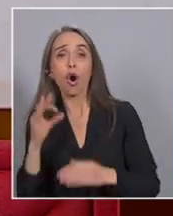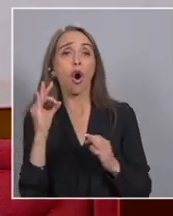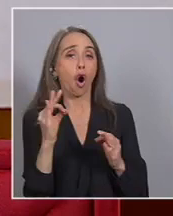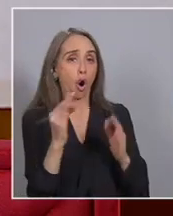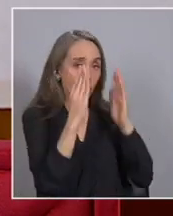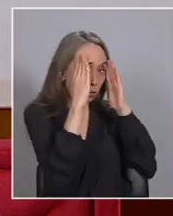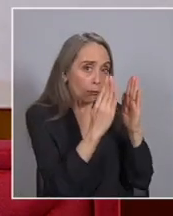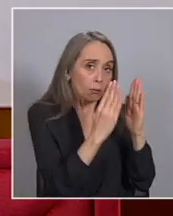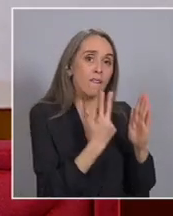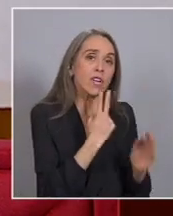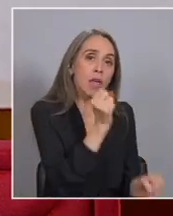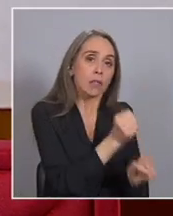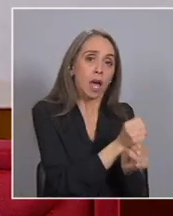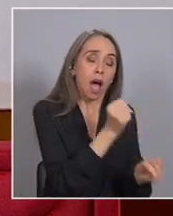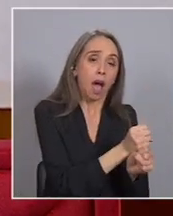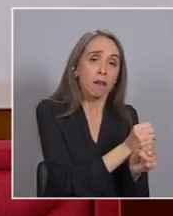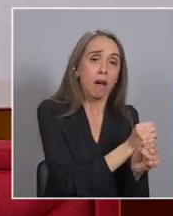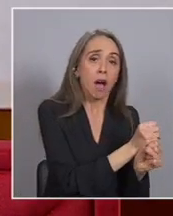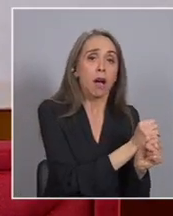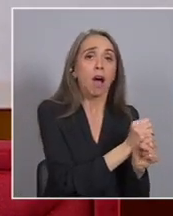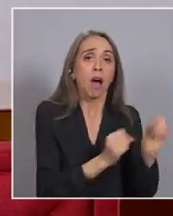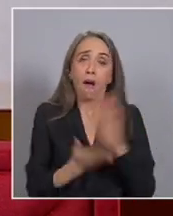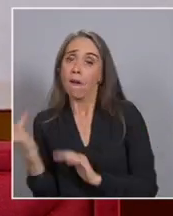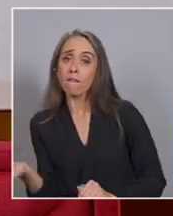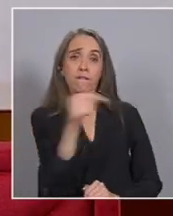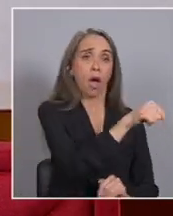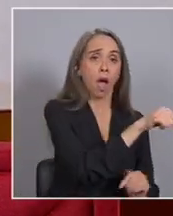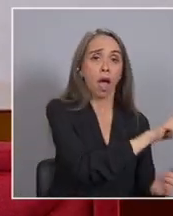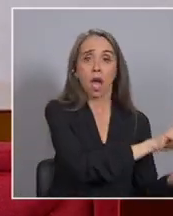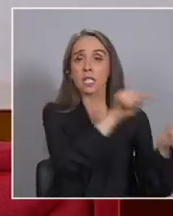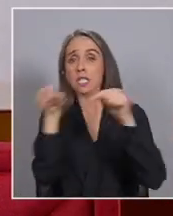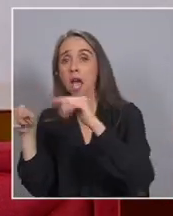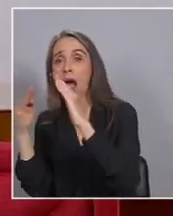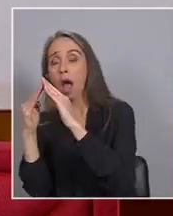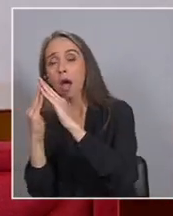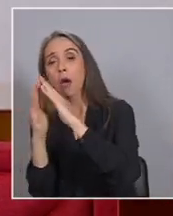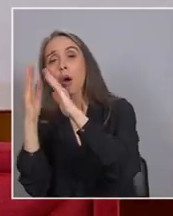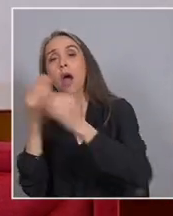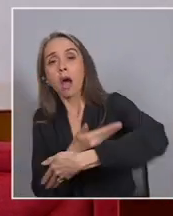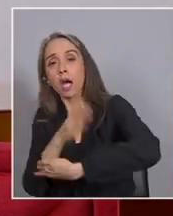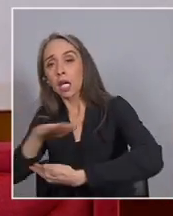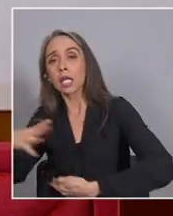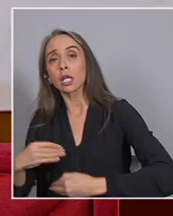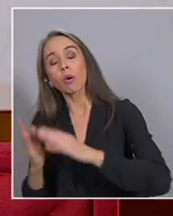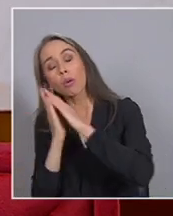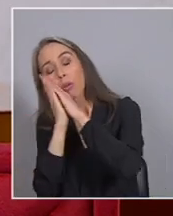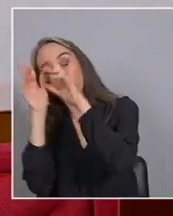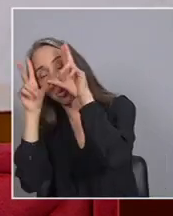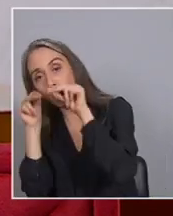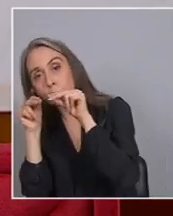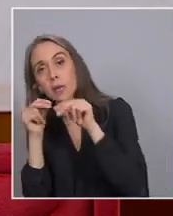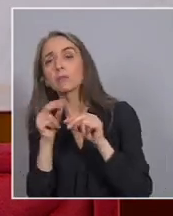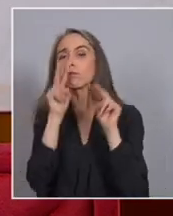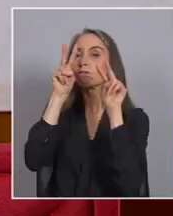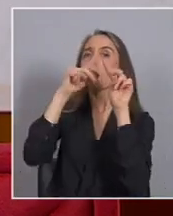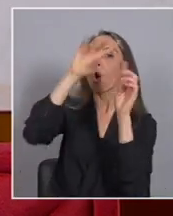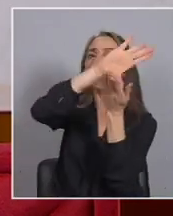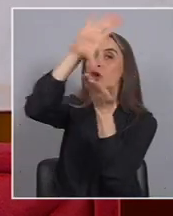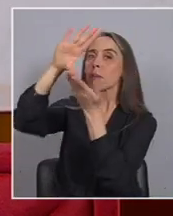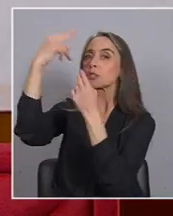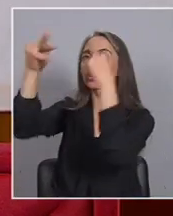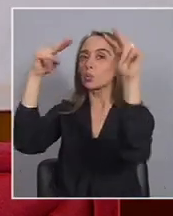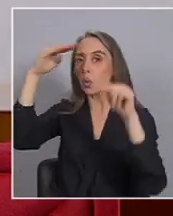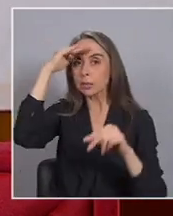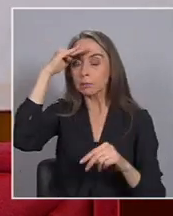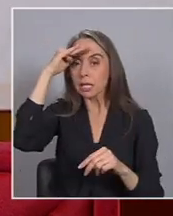vida al trabajo y llegar cuando ya duermen? La experiencia de otros países nos muestra además que esta es la